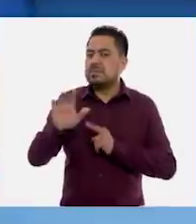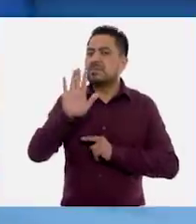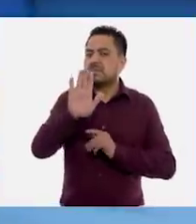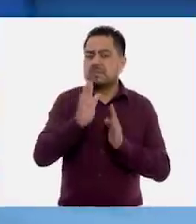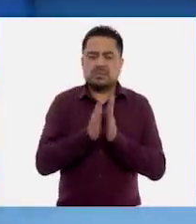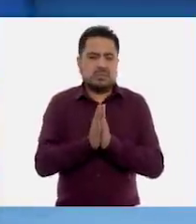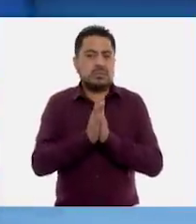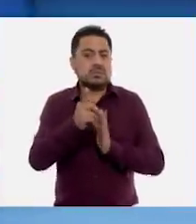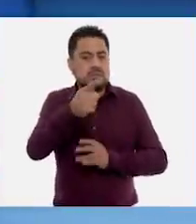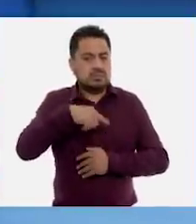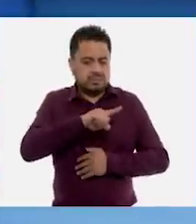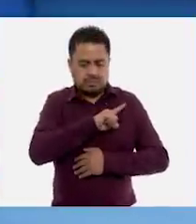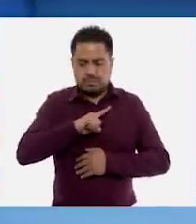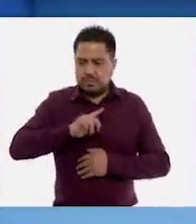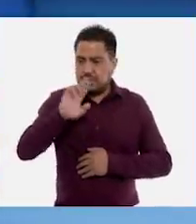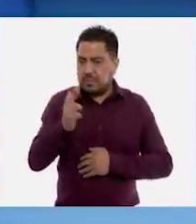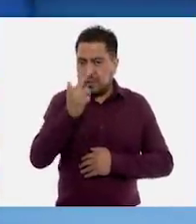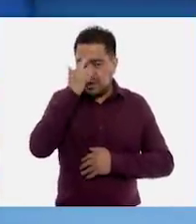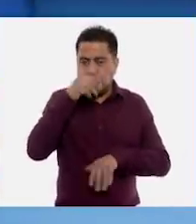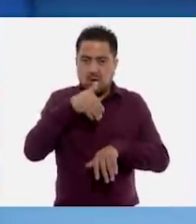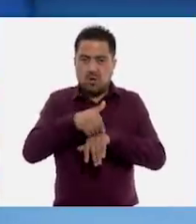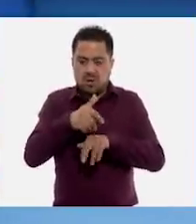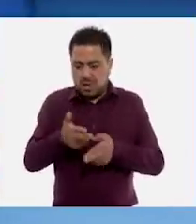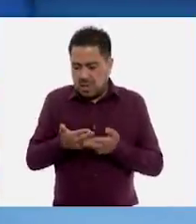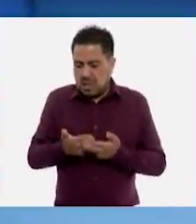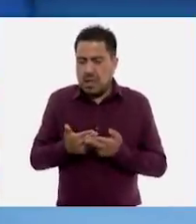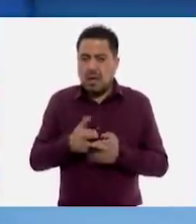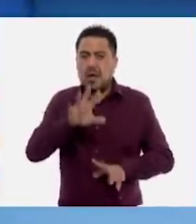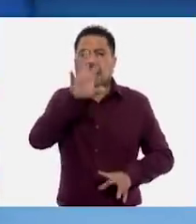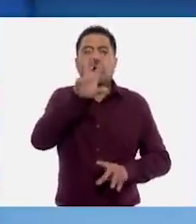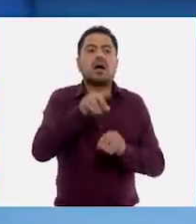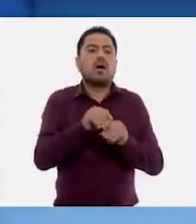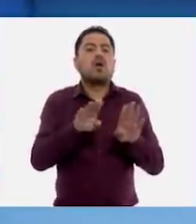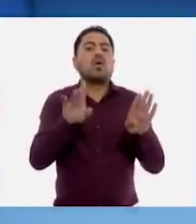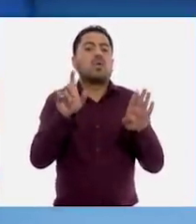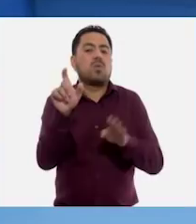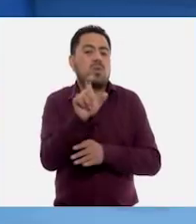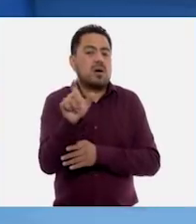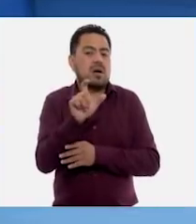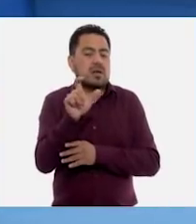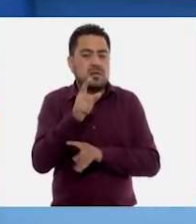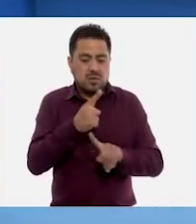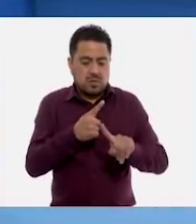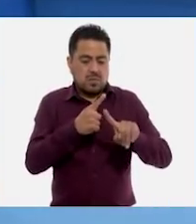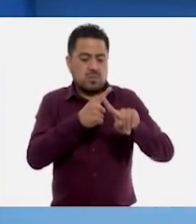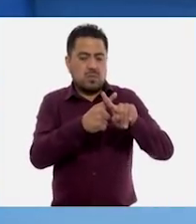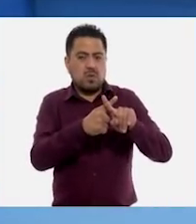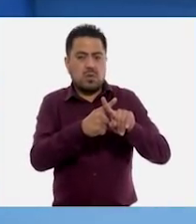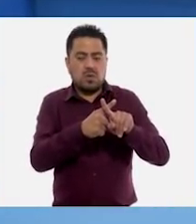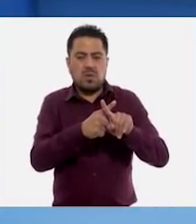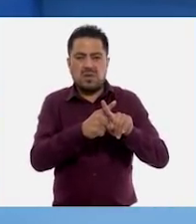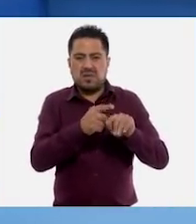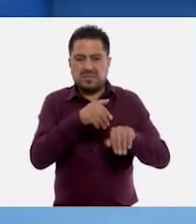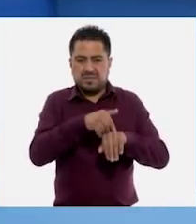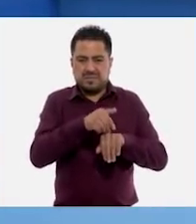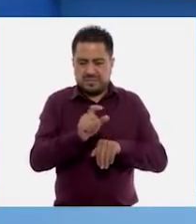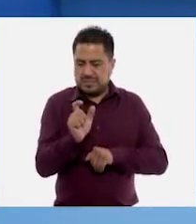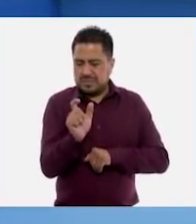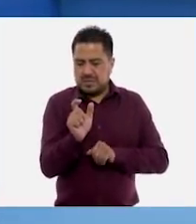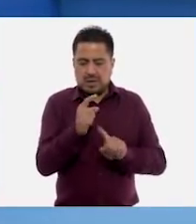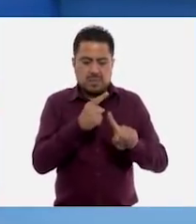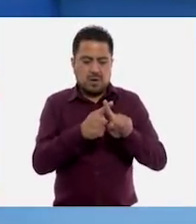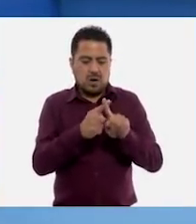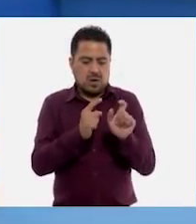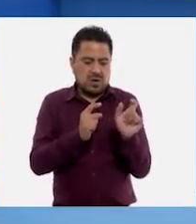que recuerden que el residuo se obtiene cuando se multiplican el cociente por